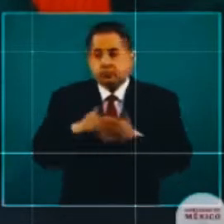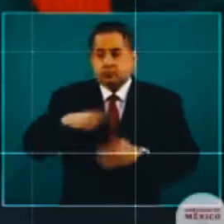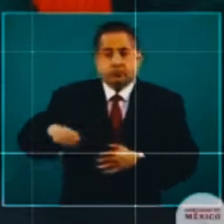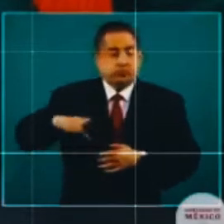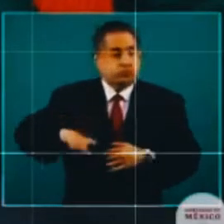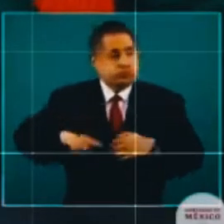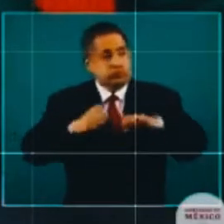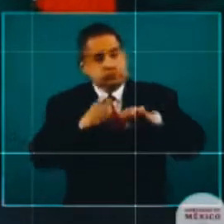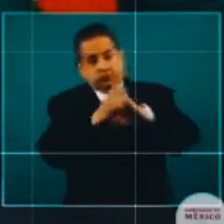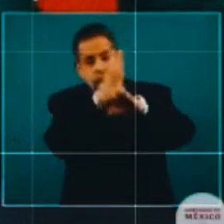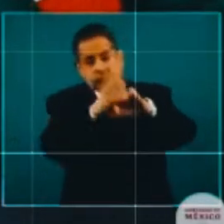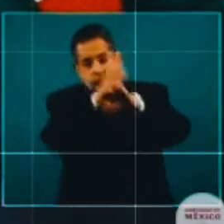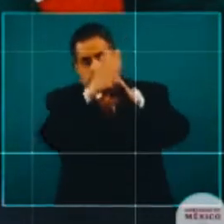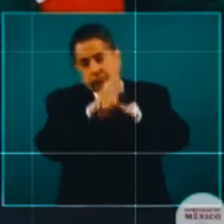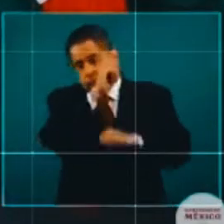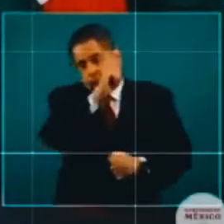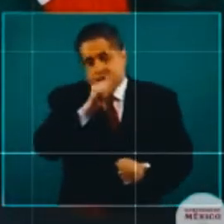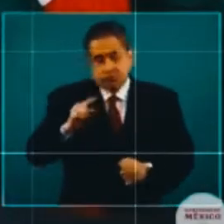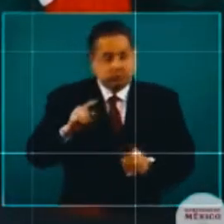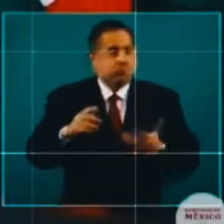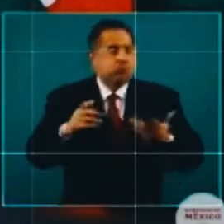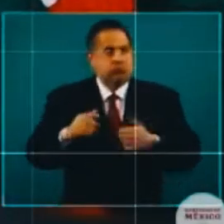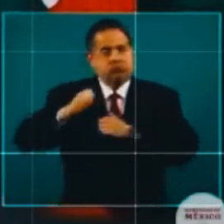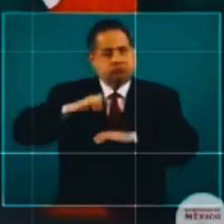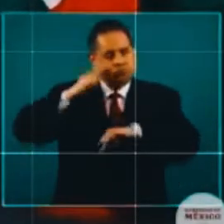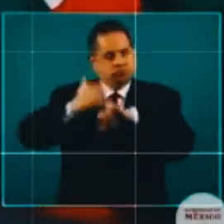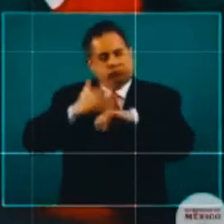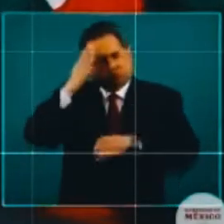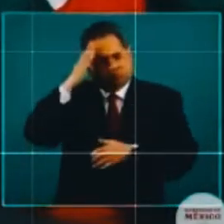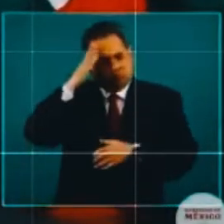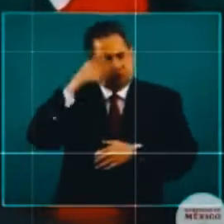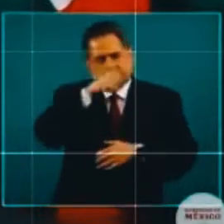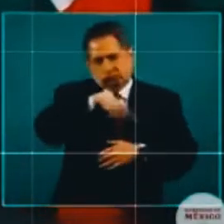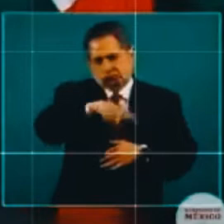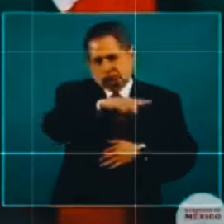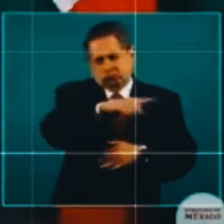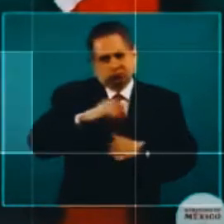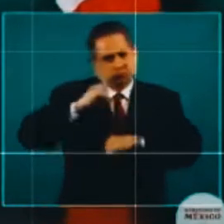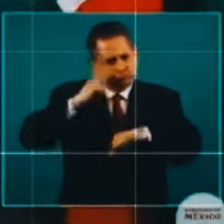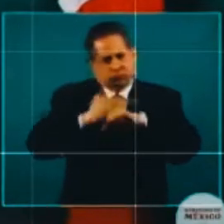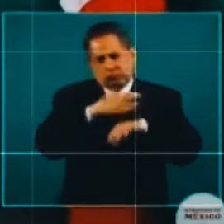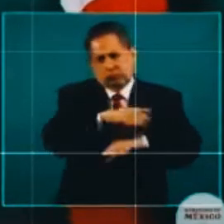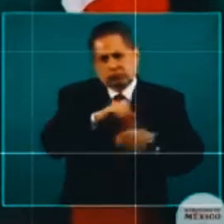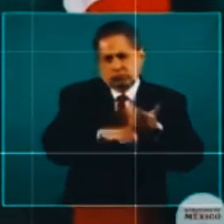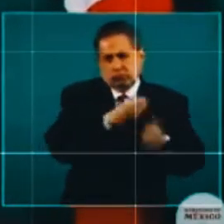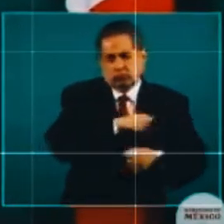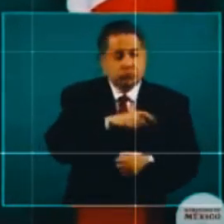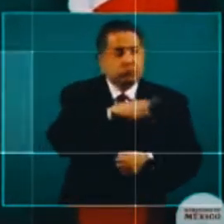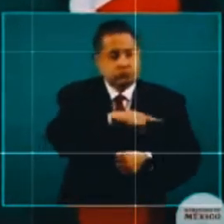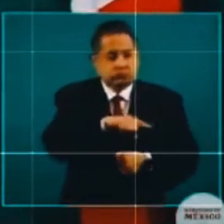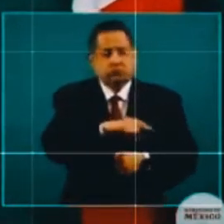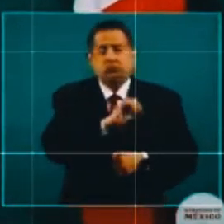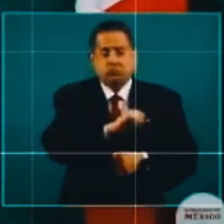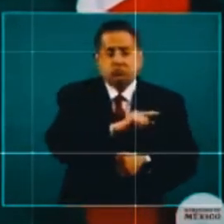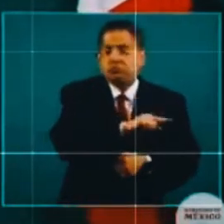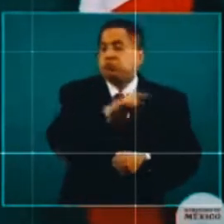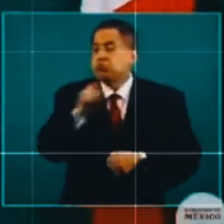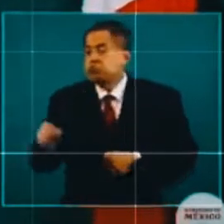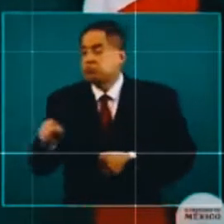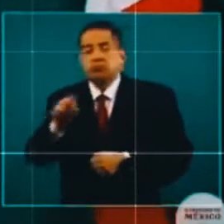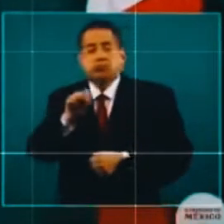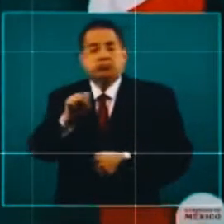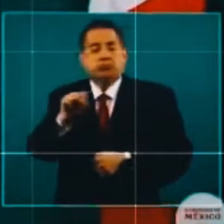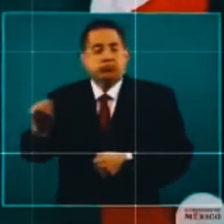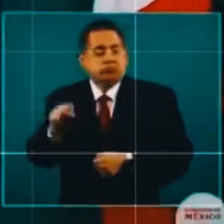entidades federativas, insisto, en su calidad de autoridades sanitarias, pueden realizar ante la Secretaría de Salud, o